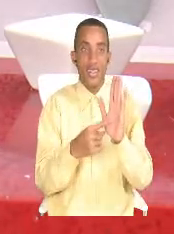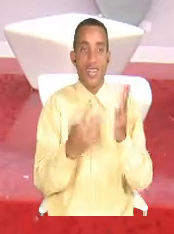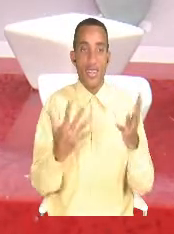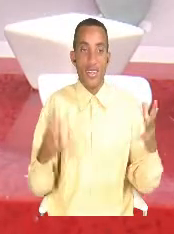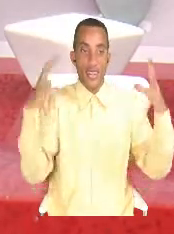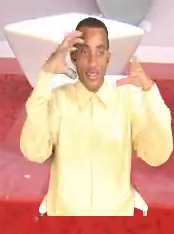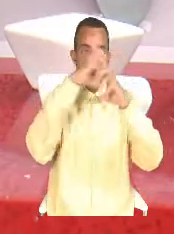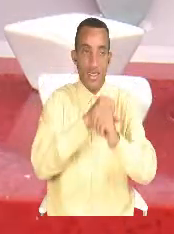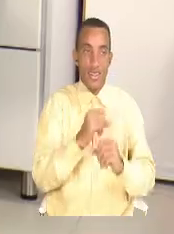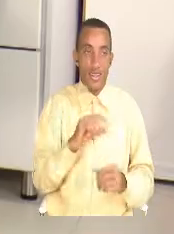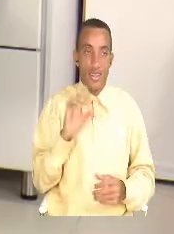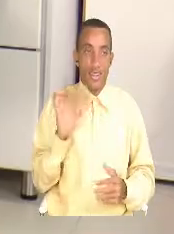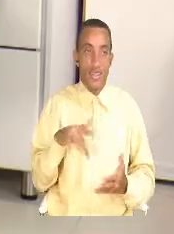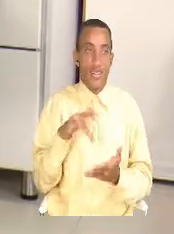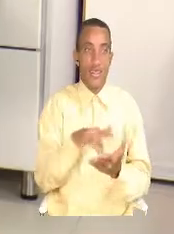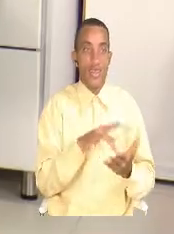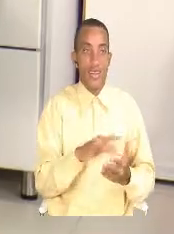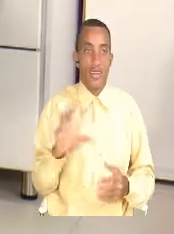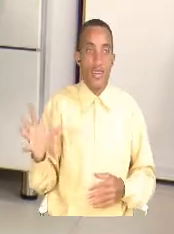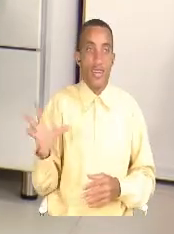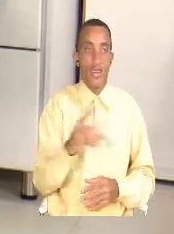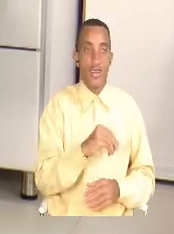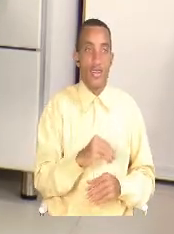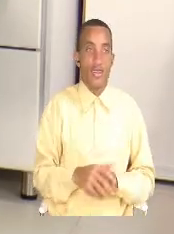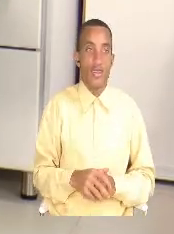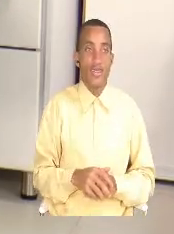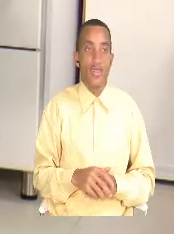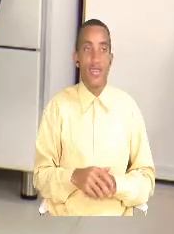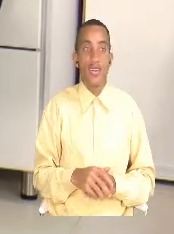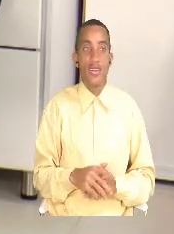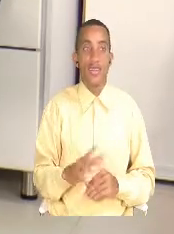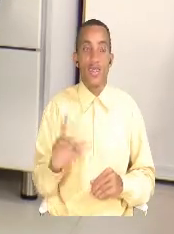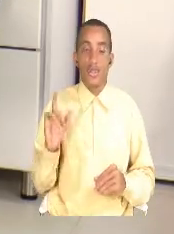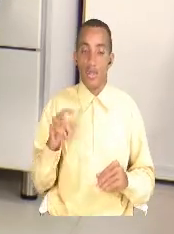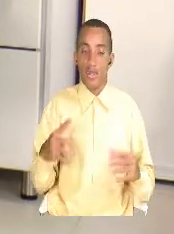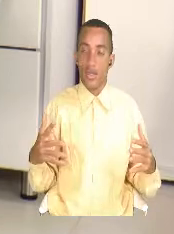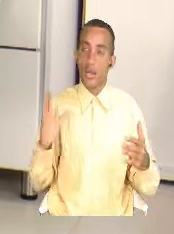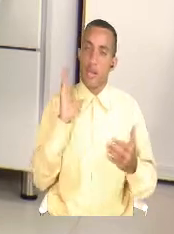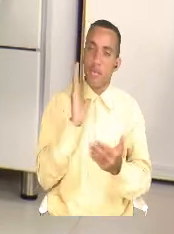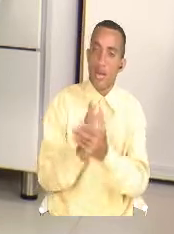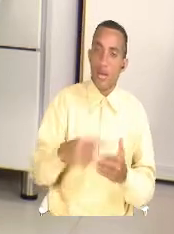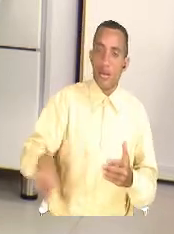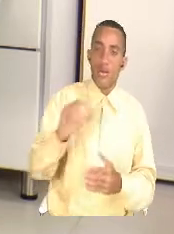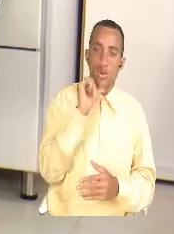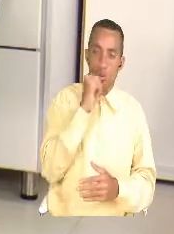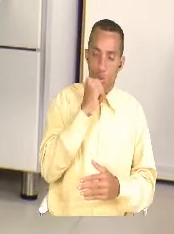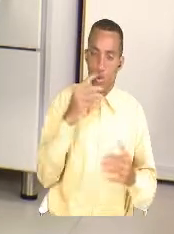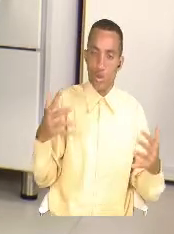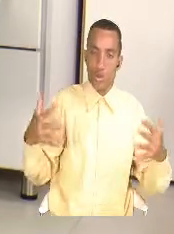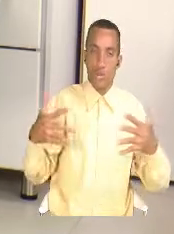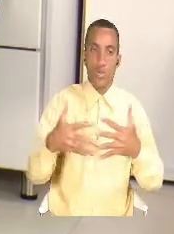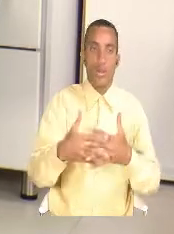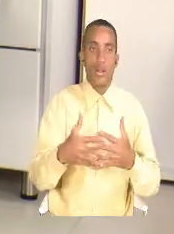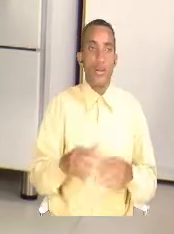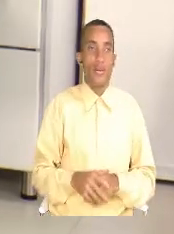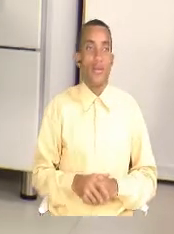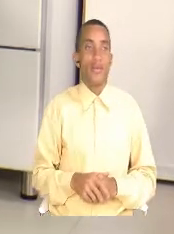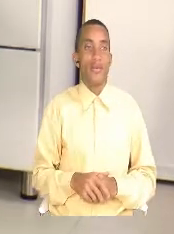Toca participar, ¿no? Todos por las personas damnificadas de Mocoa. Claro. Sí, debe ser. Ah,